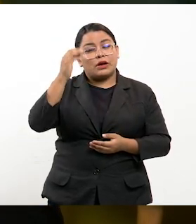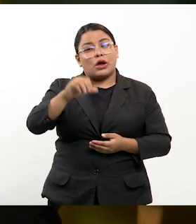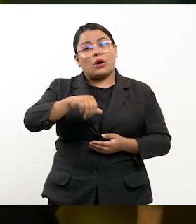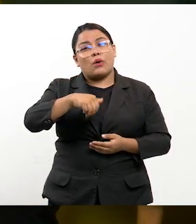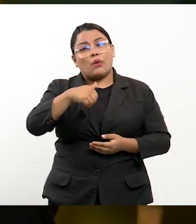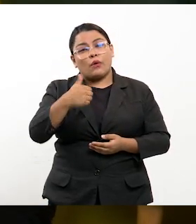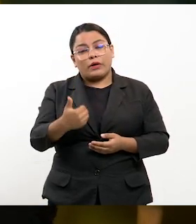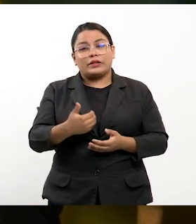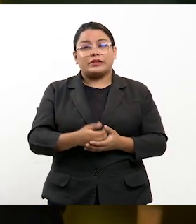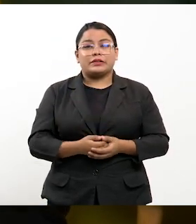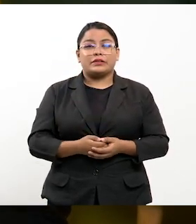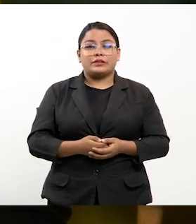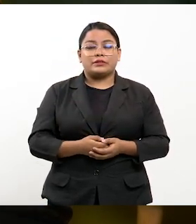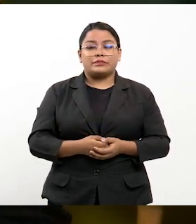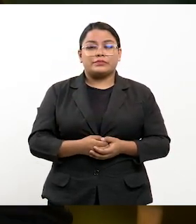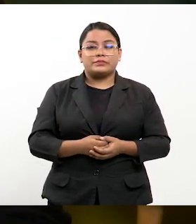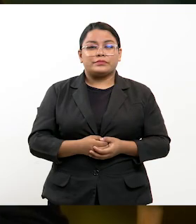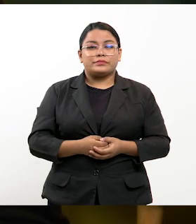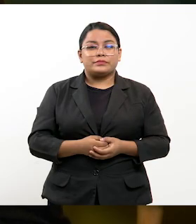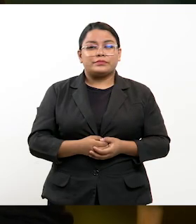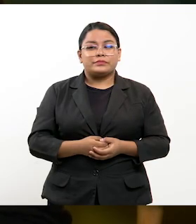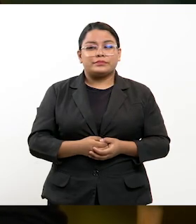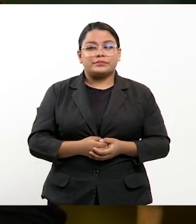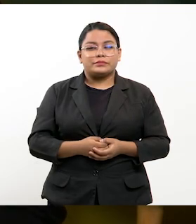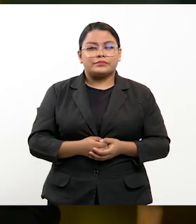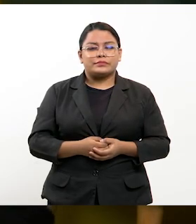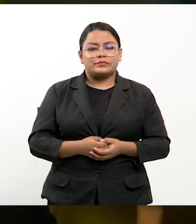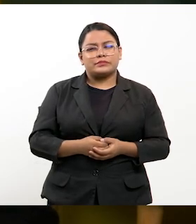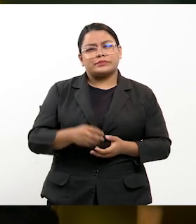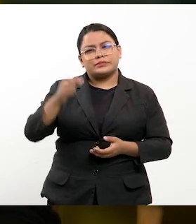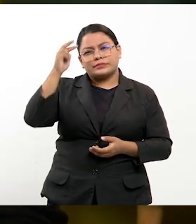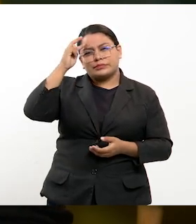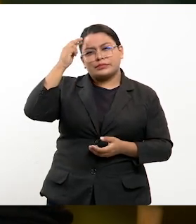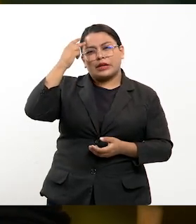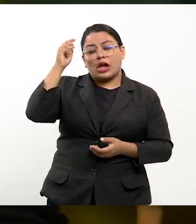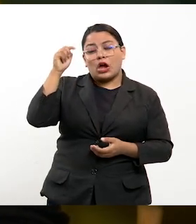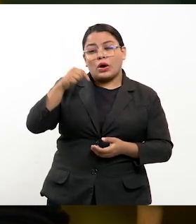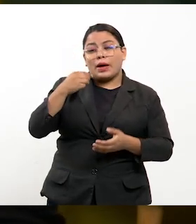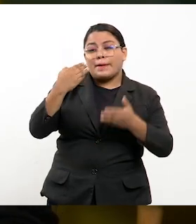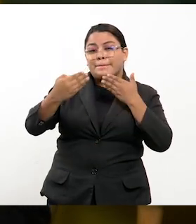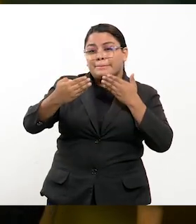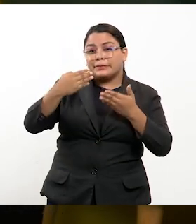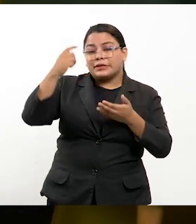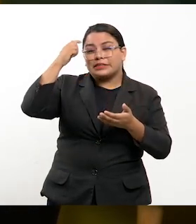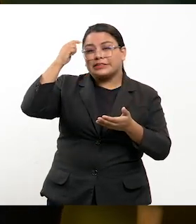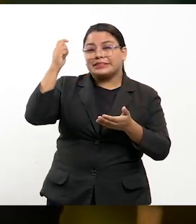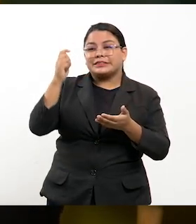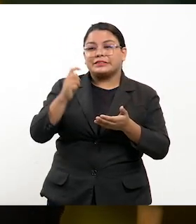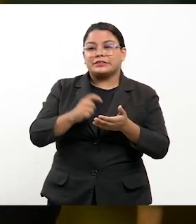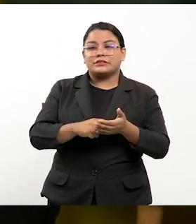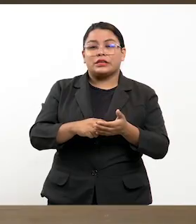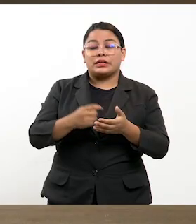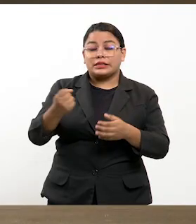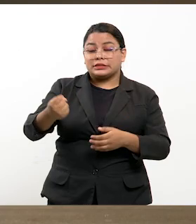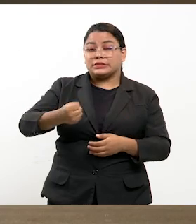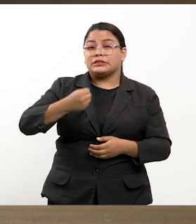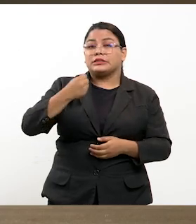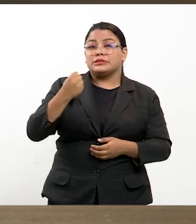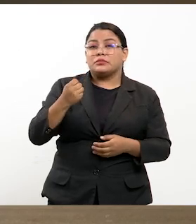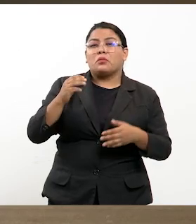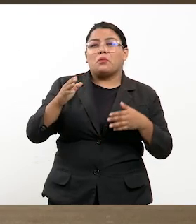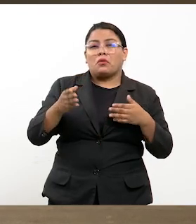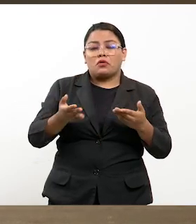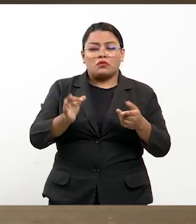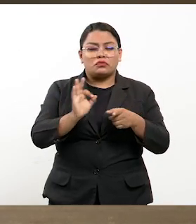otro apartado de las mismas. Paola, se trata del descriptor de la prueba. Y este es fundamental